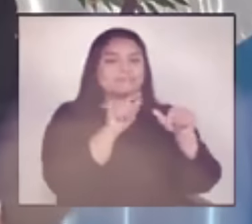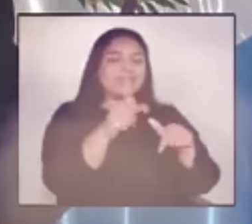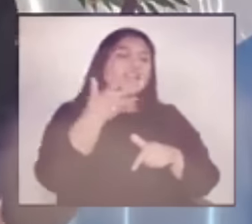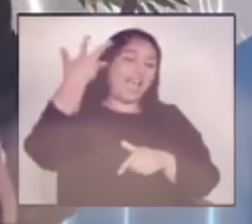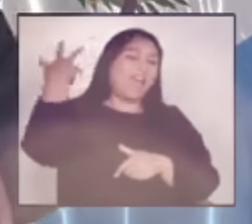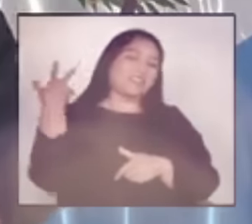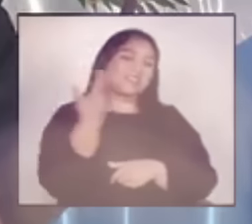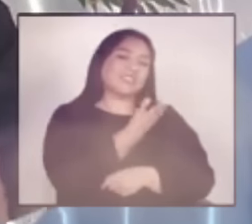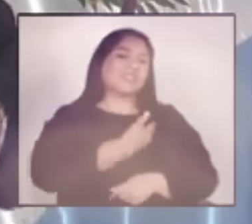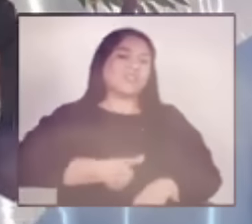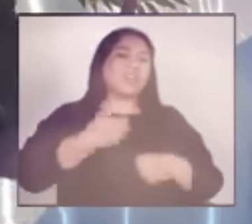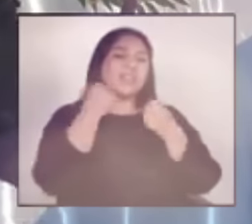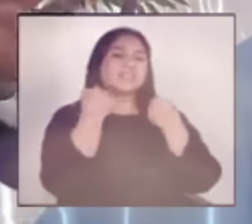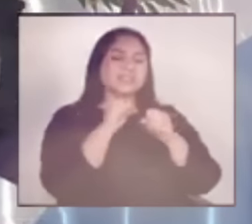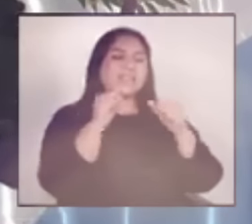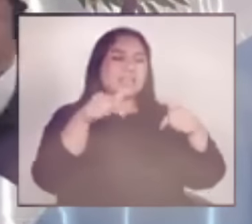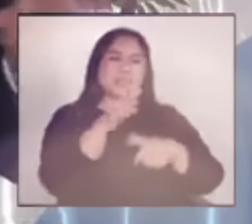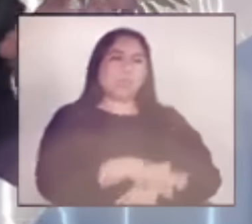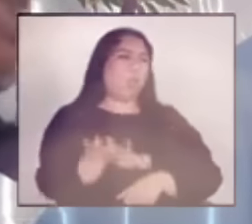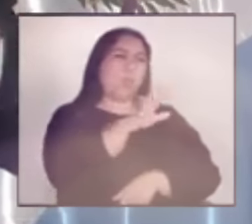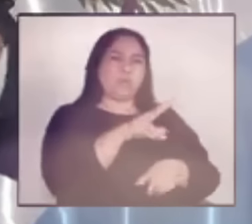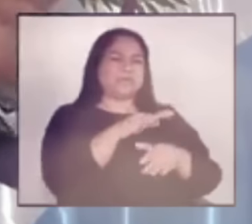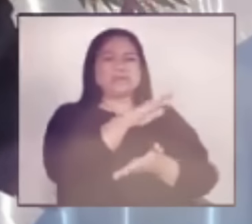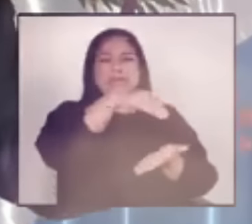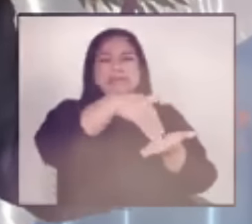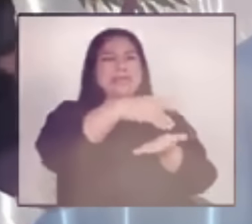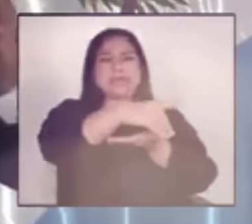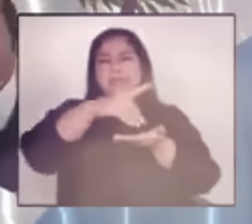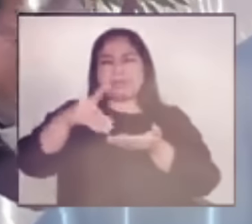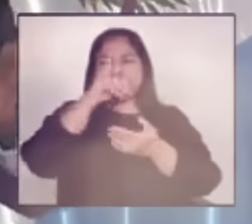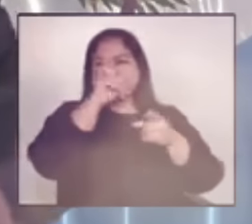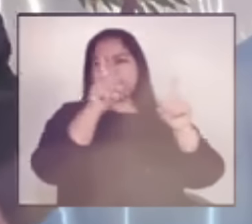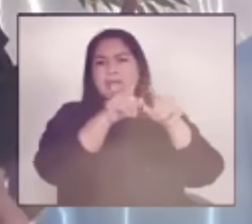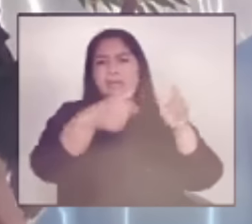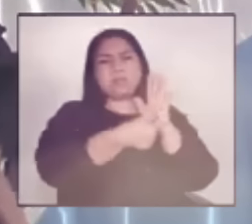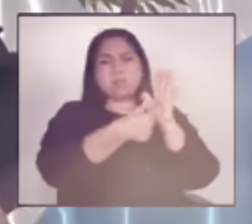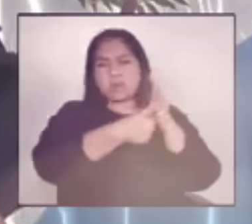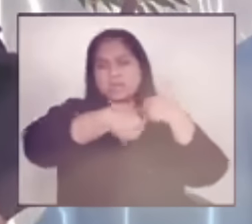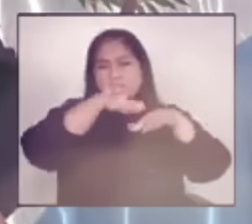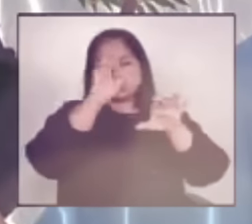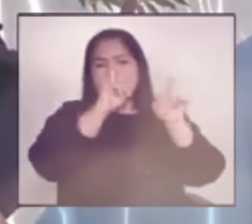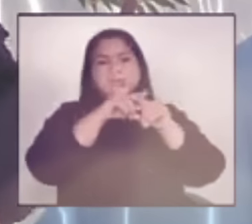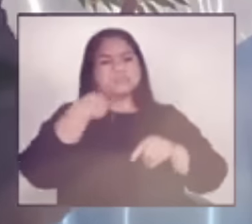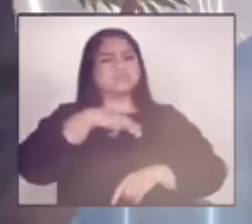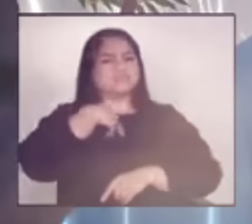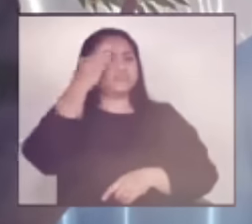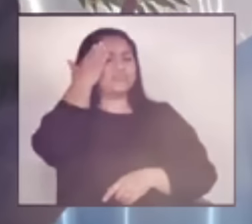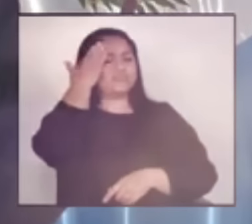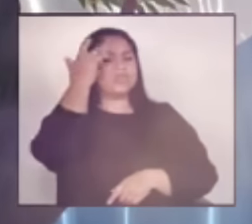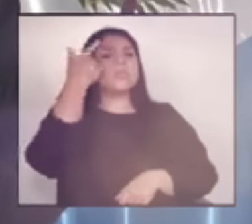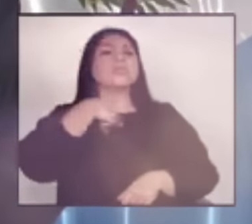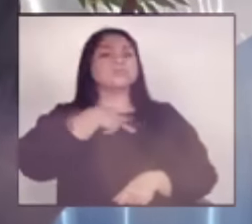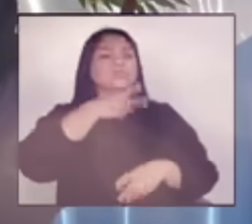gobiernos anteriores a todo nivel, a nivel central como a nivel departamental y a nivel municipal, y que nosotros vamos a